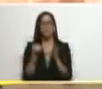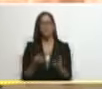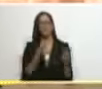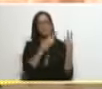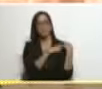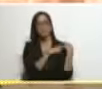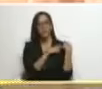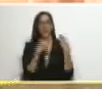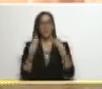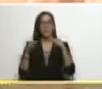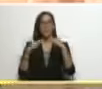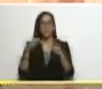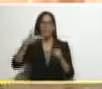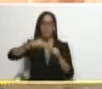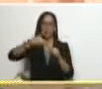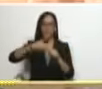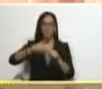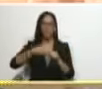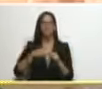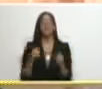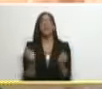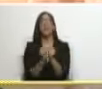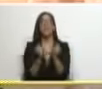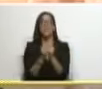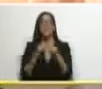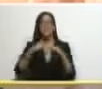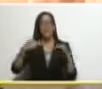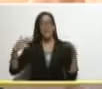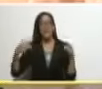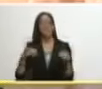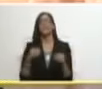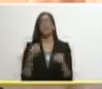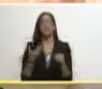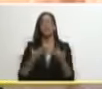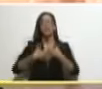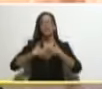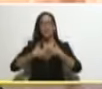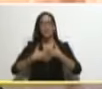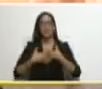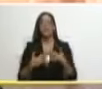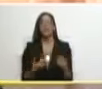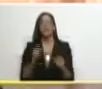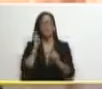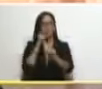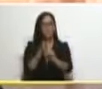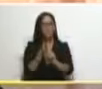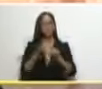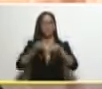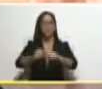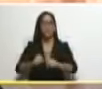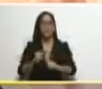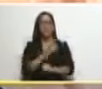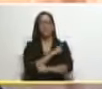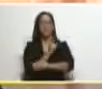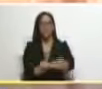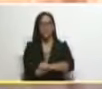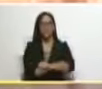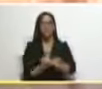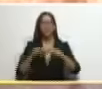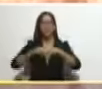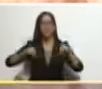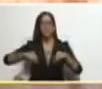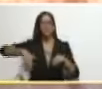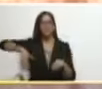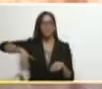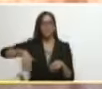competencia en materia petrolera, minera e industrial, con el objeto de abordar las potencialidades del territorio de la Guayana Esequiba.